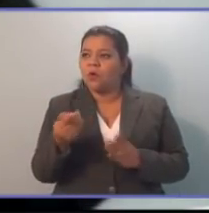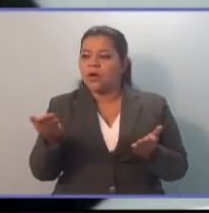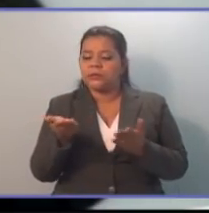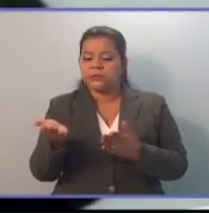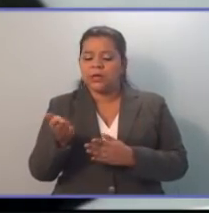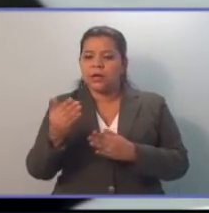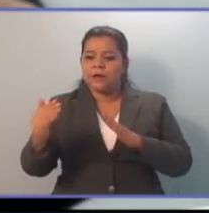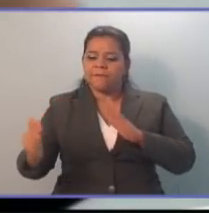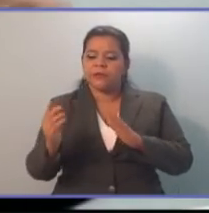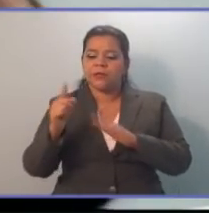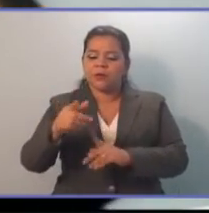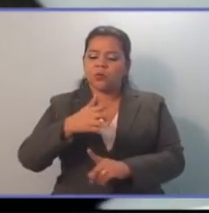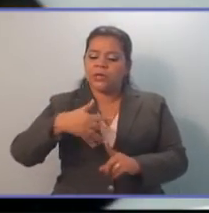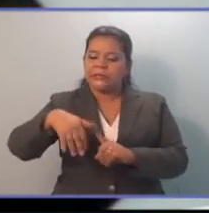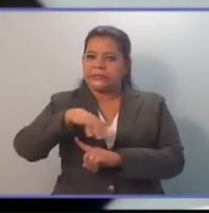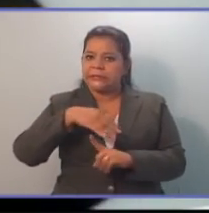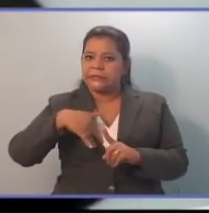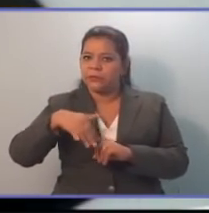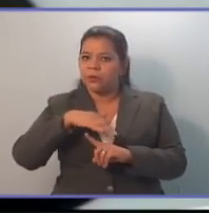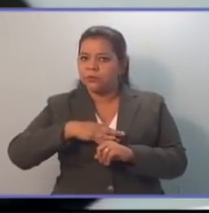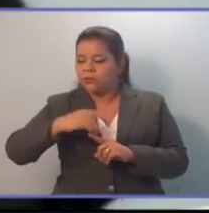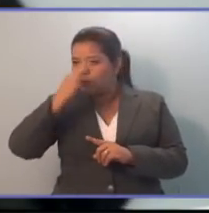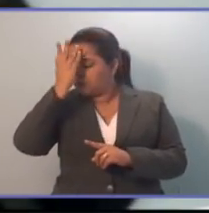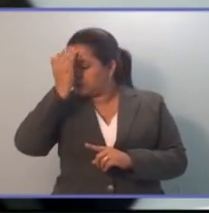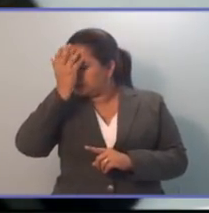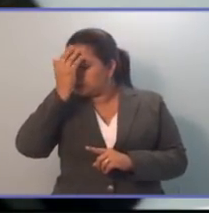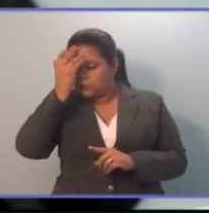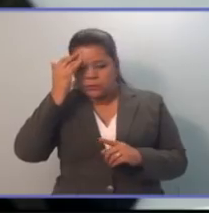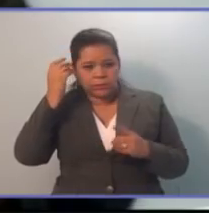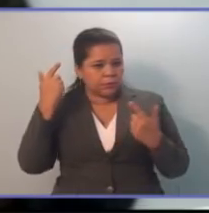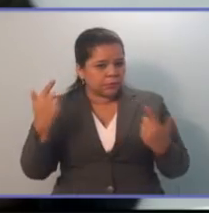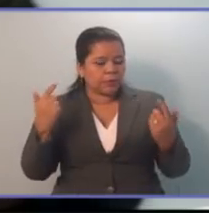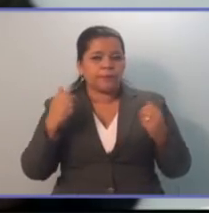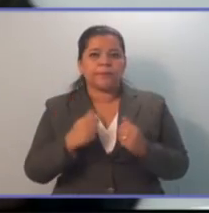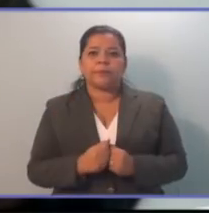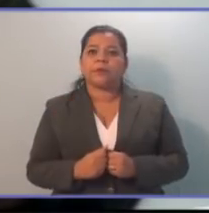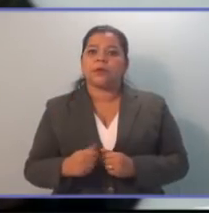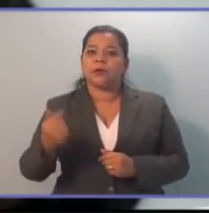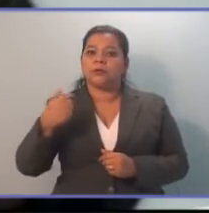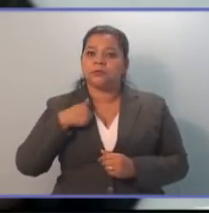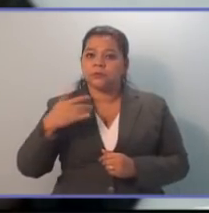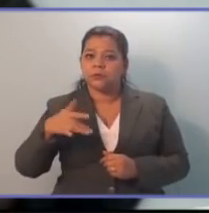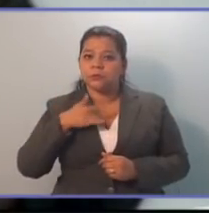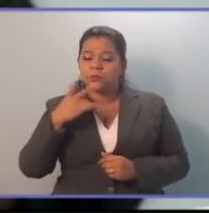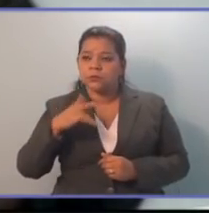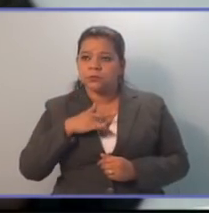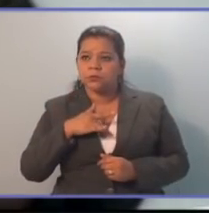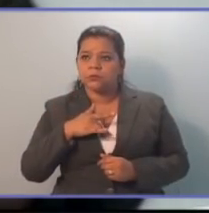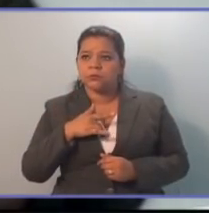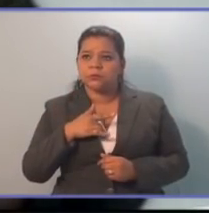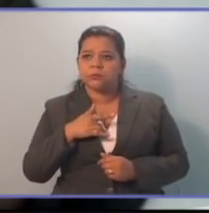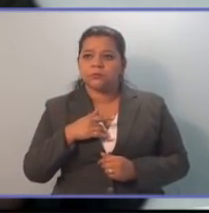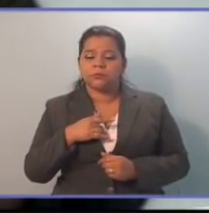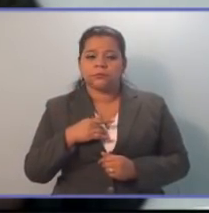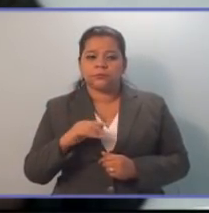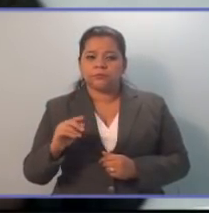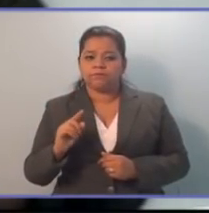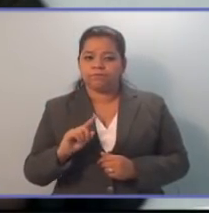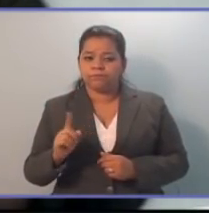situación bastante preocupante. Ahí es donde yo siento de que no ha